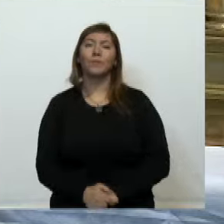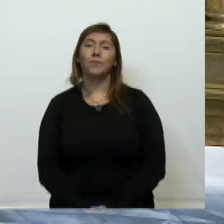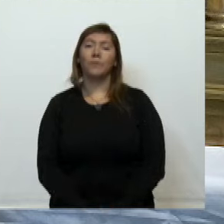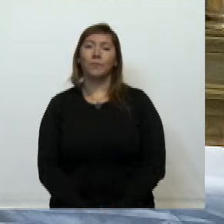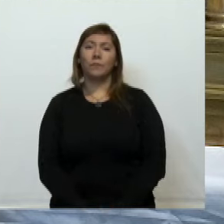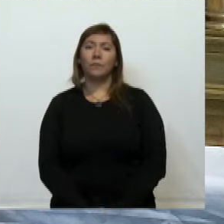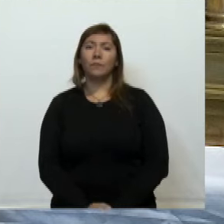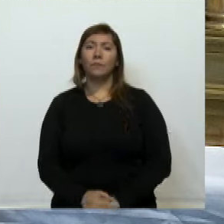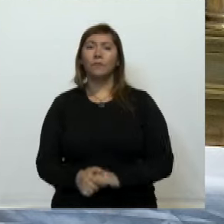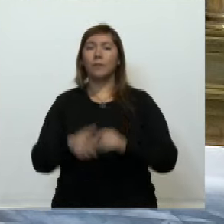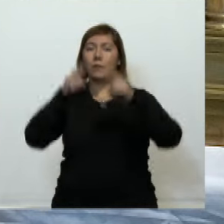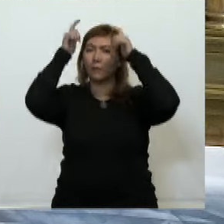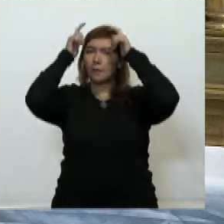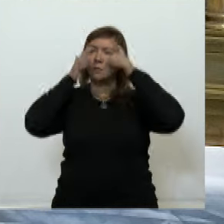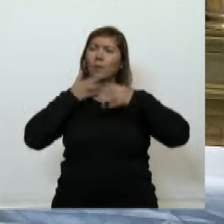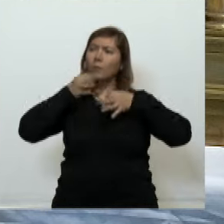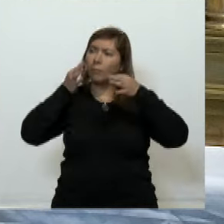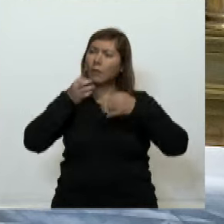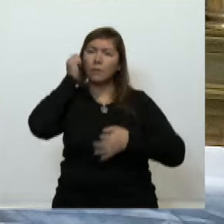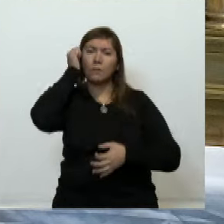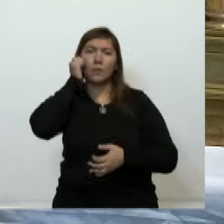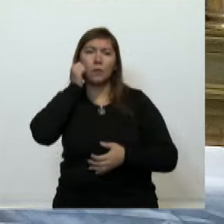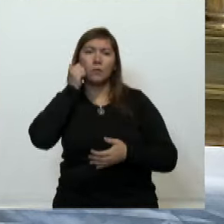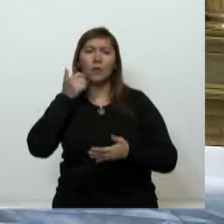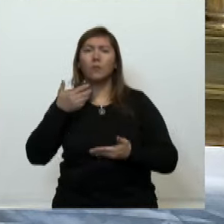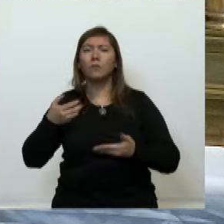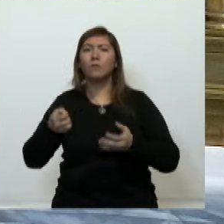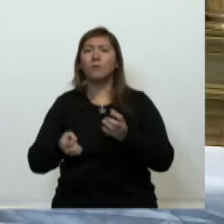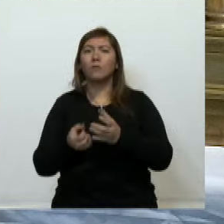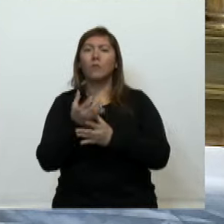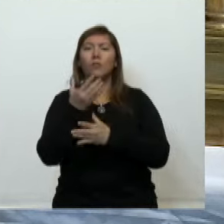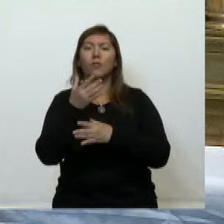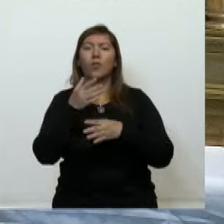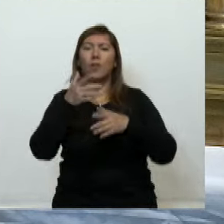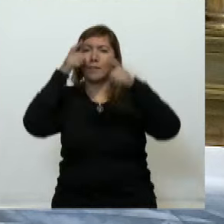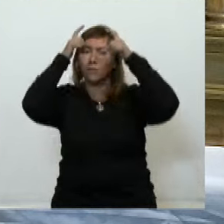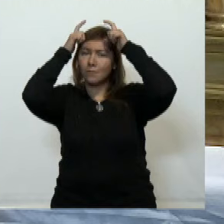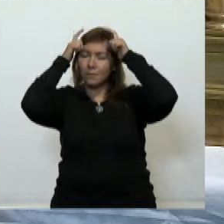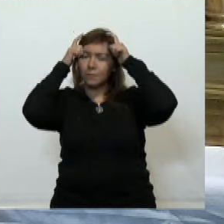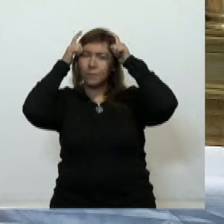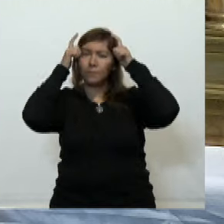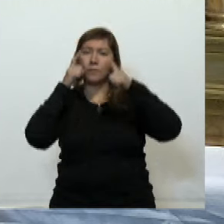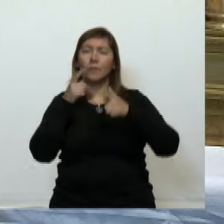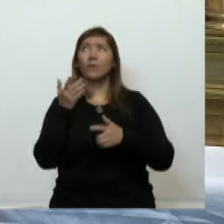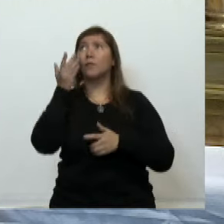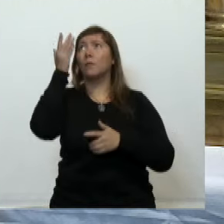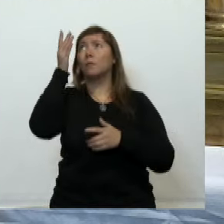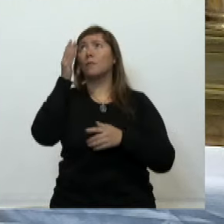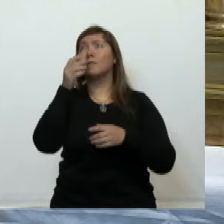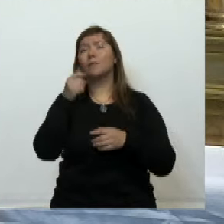Santo eres en verdad, Señor, fuente de toda santidad. Por eso te pedimos que santifiques